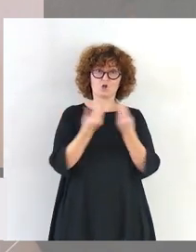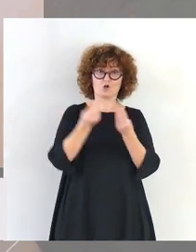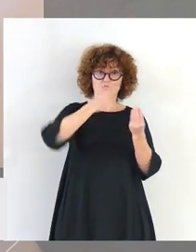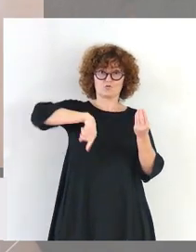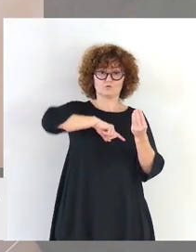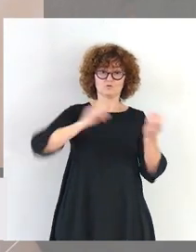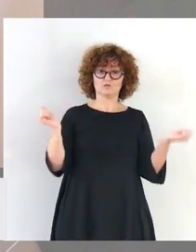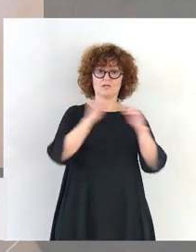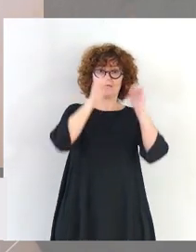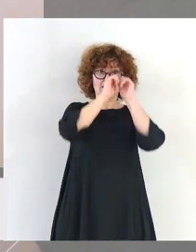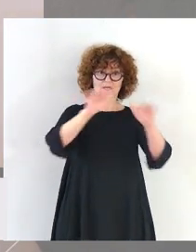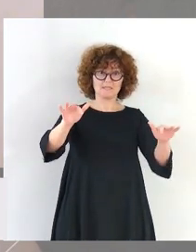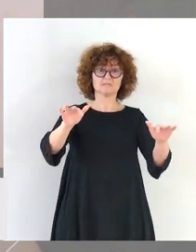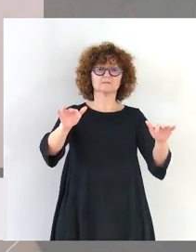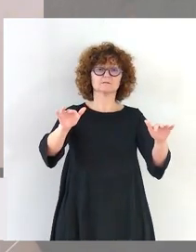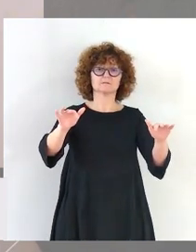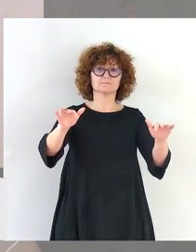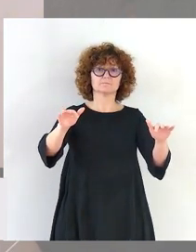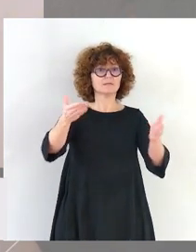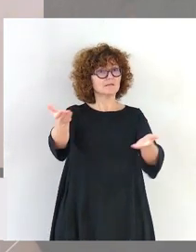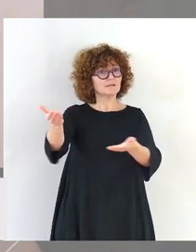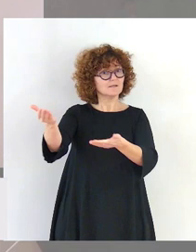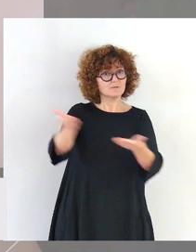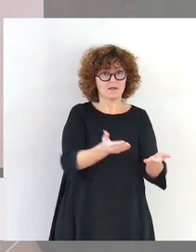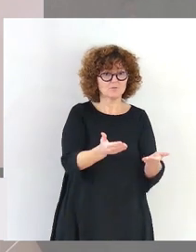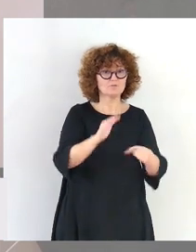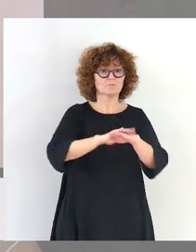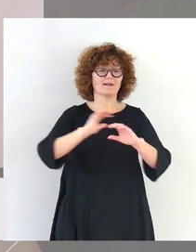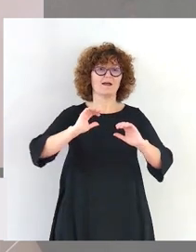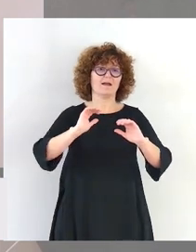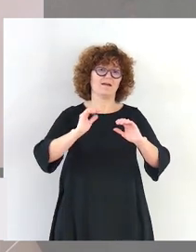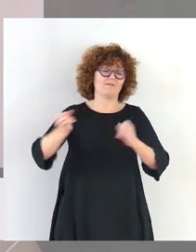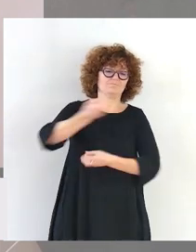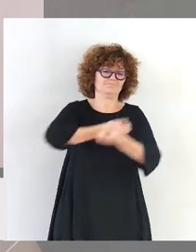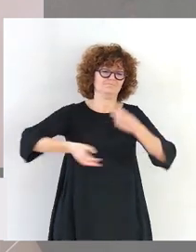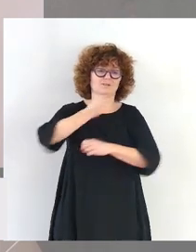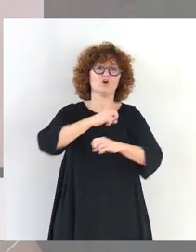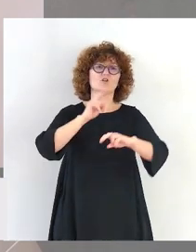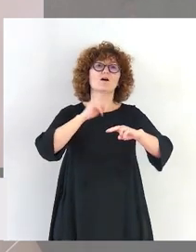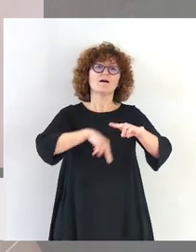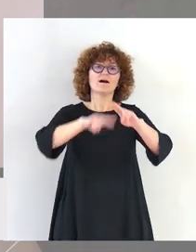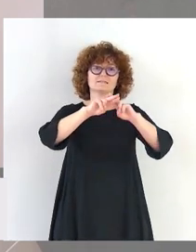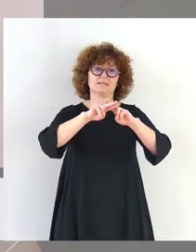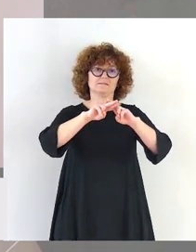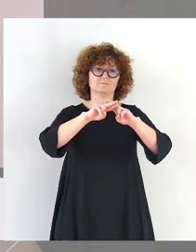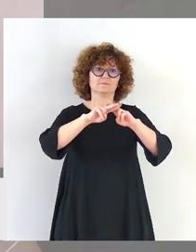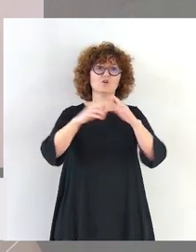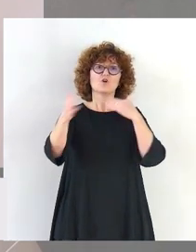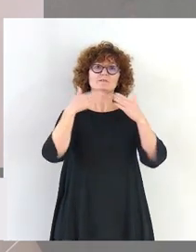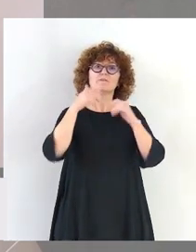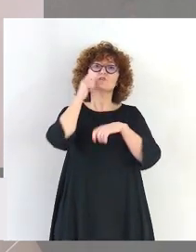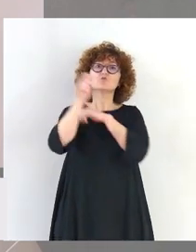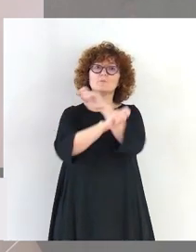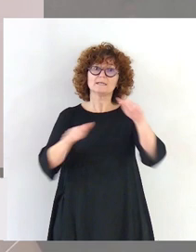a a a comunicar con este hashtag conversaciones humanitarias que